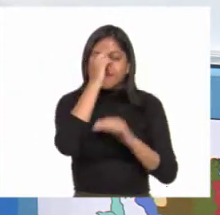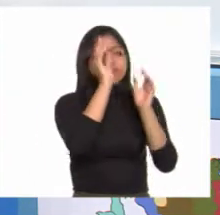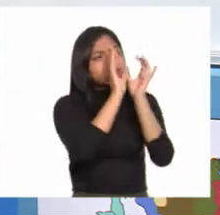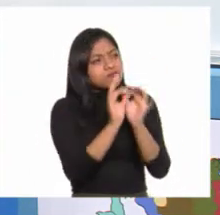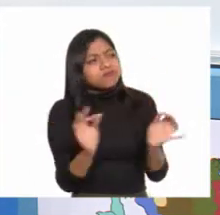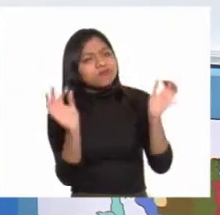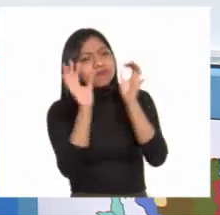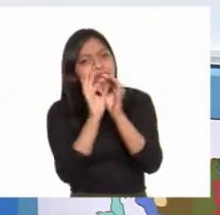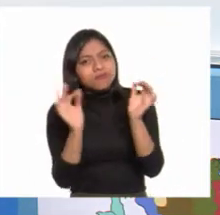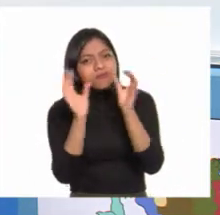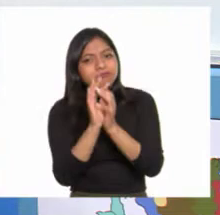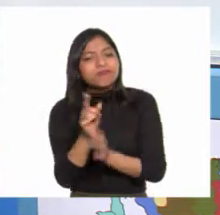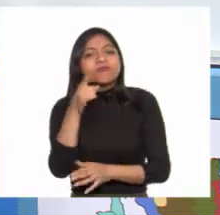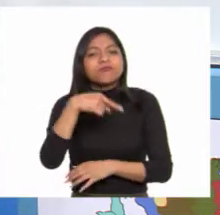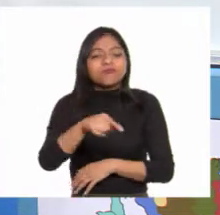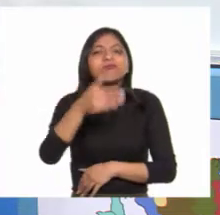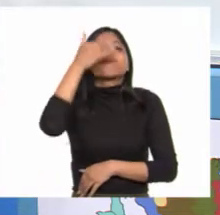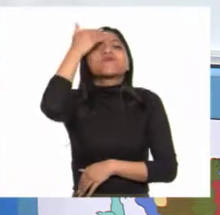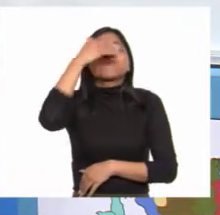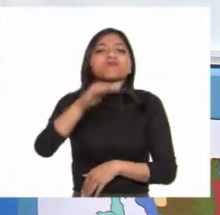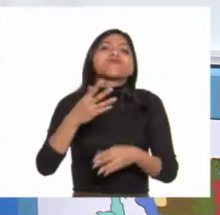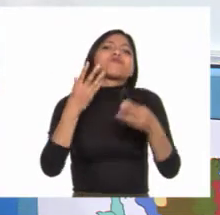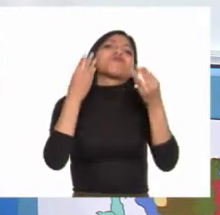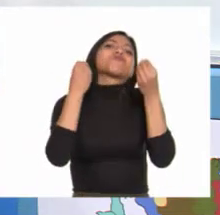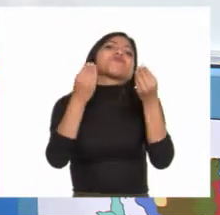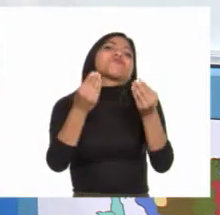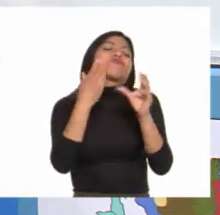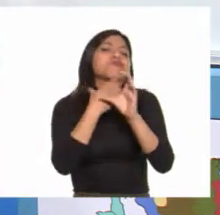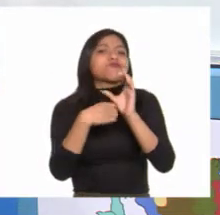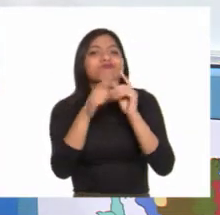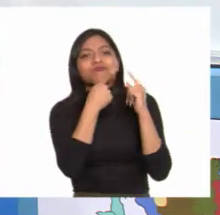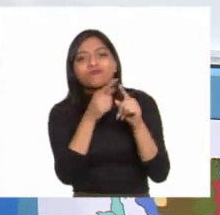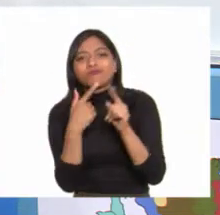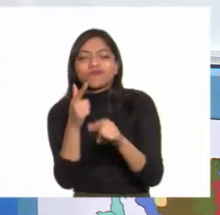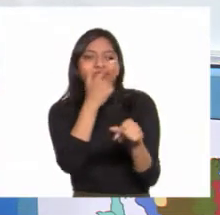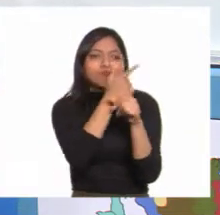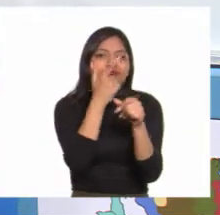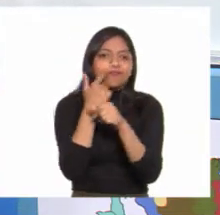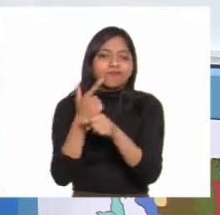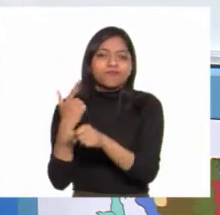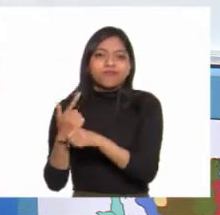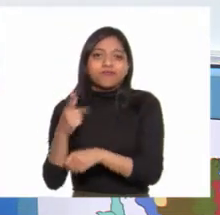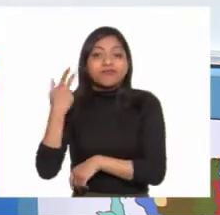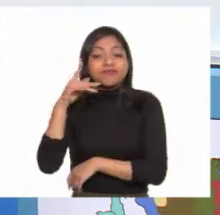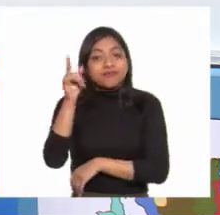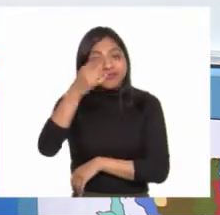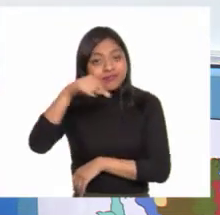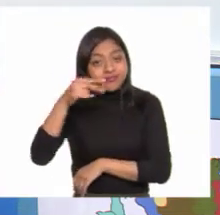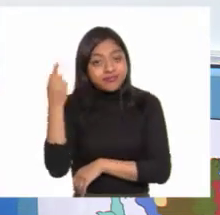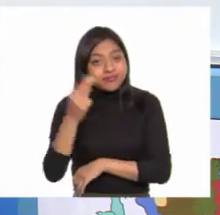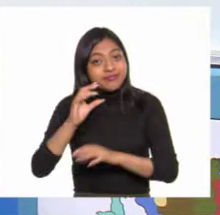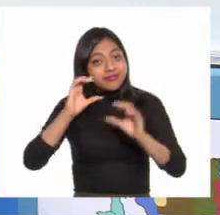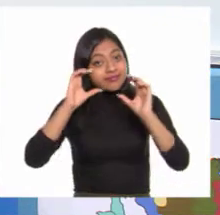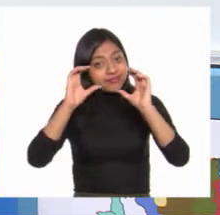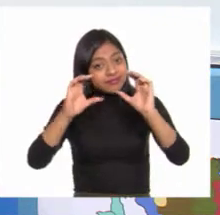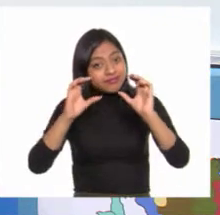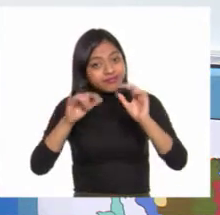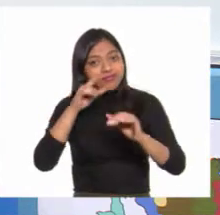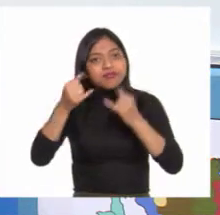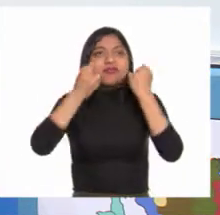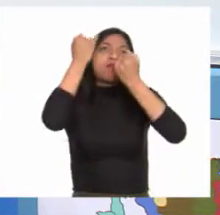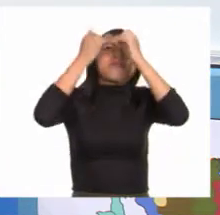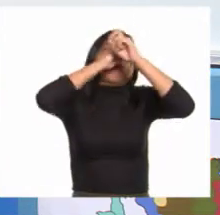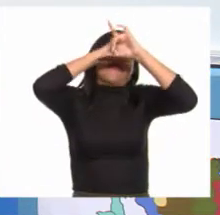podemos inferir muchas cosas con base en lo que estamos observando. Pero hay que tener cuidado con no dejar